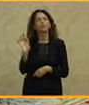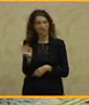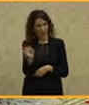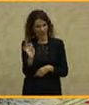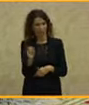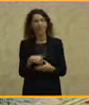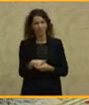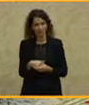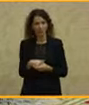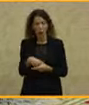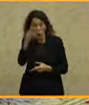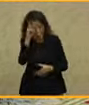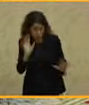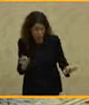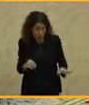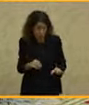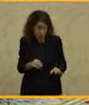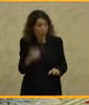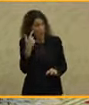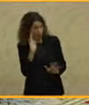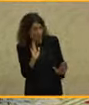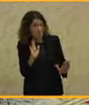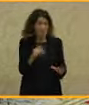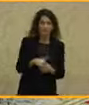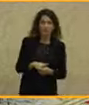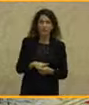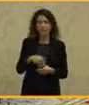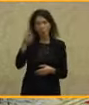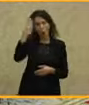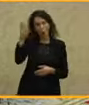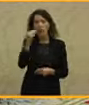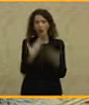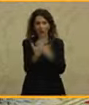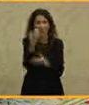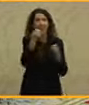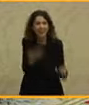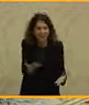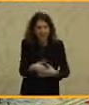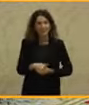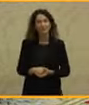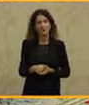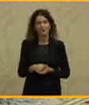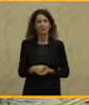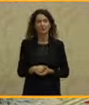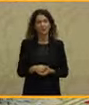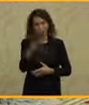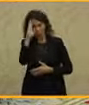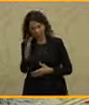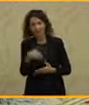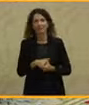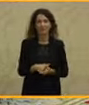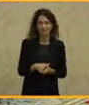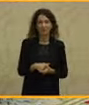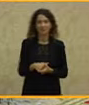Pilar. Eso. Sí, no lo sé por bueno, qué. Bueno, pues ya, Hola, buenos días, ¿qué tal estáis? Hola. Vale. Hola.